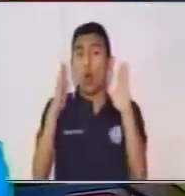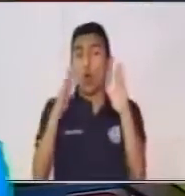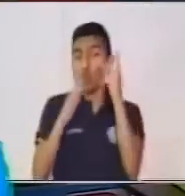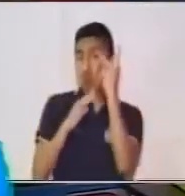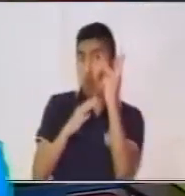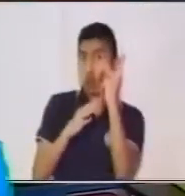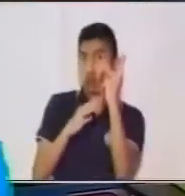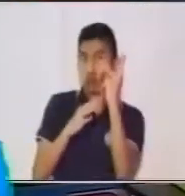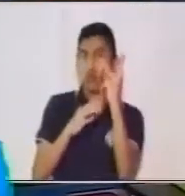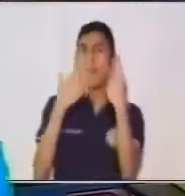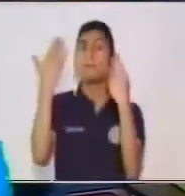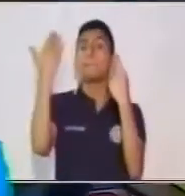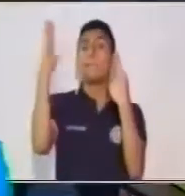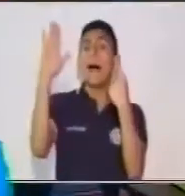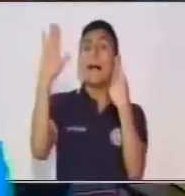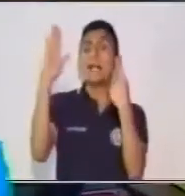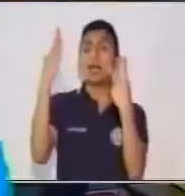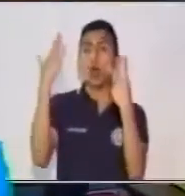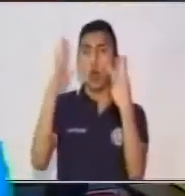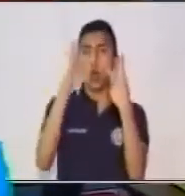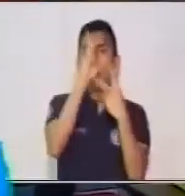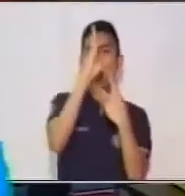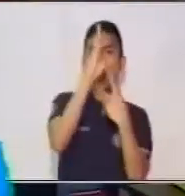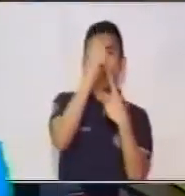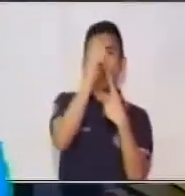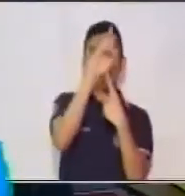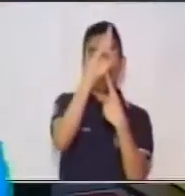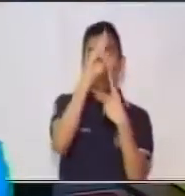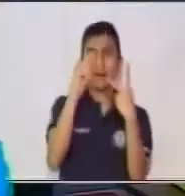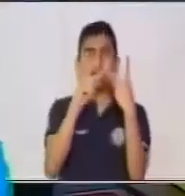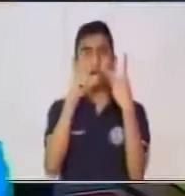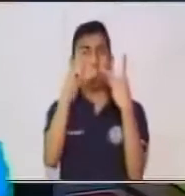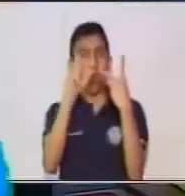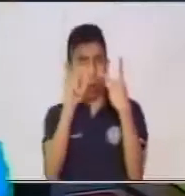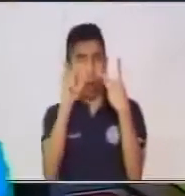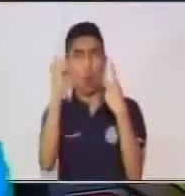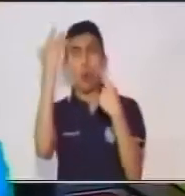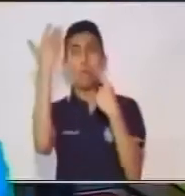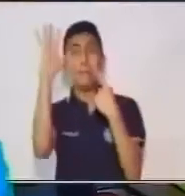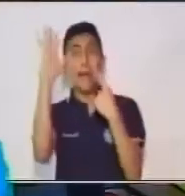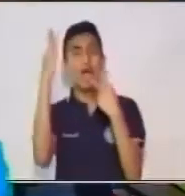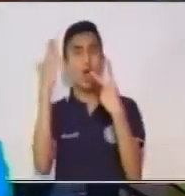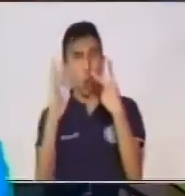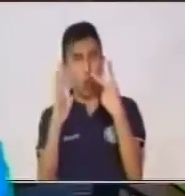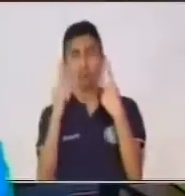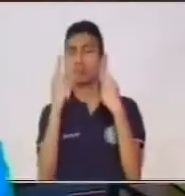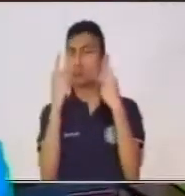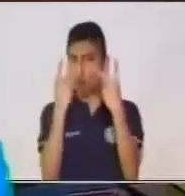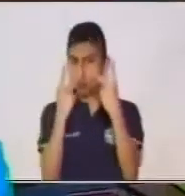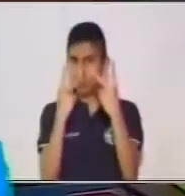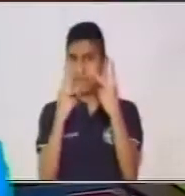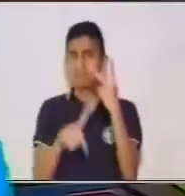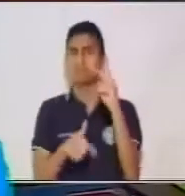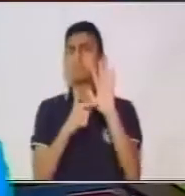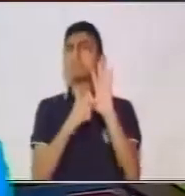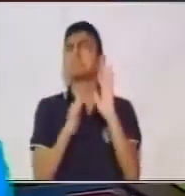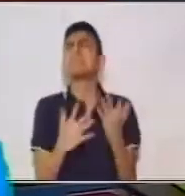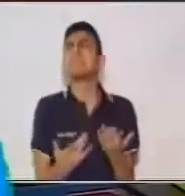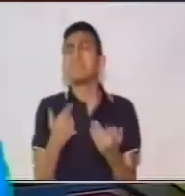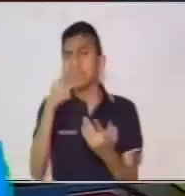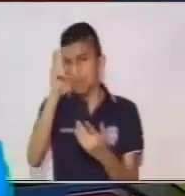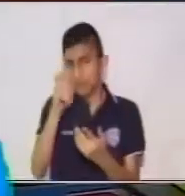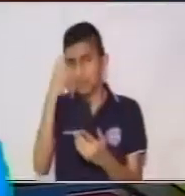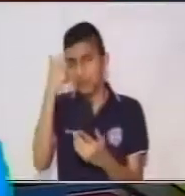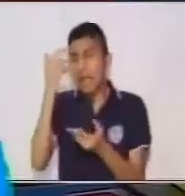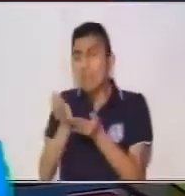barco. Excelente. Muy bien. Ahora, con nuestro barco, vamos a navegar